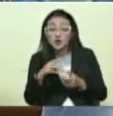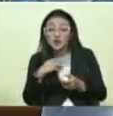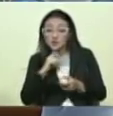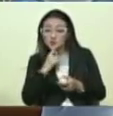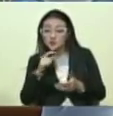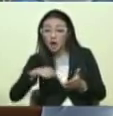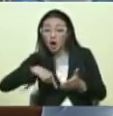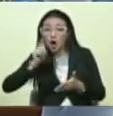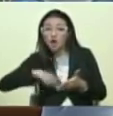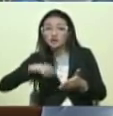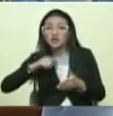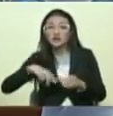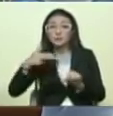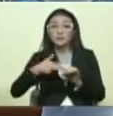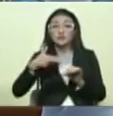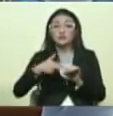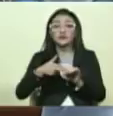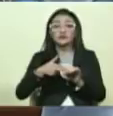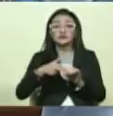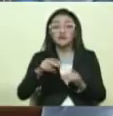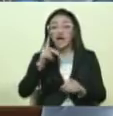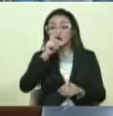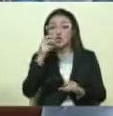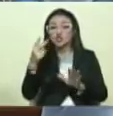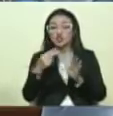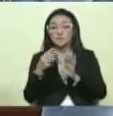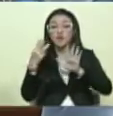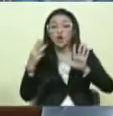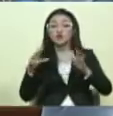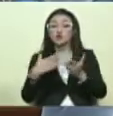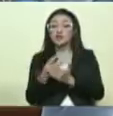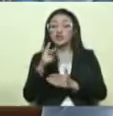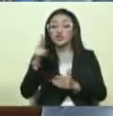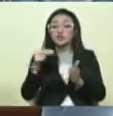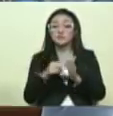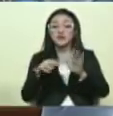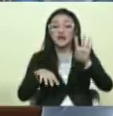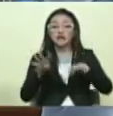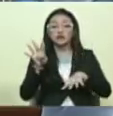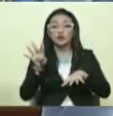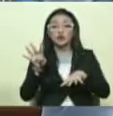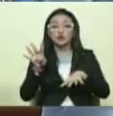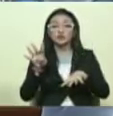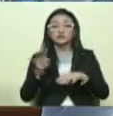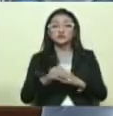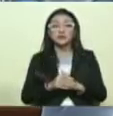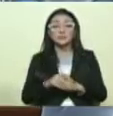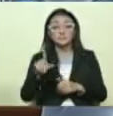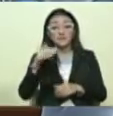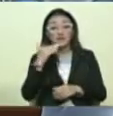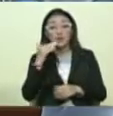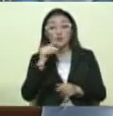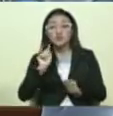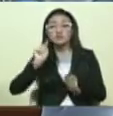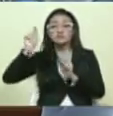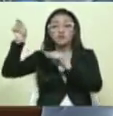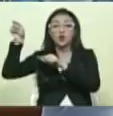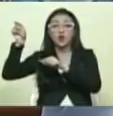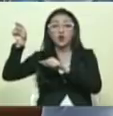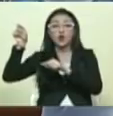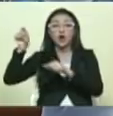año 2008 y 2014. Pero vean ustedes, en Estados Unidos se declaró culpable, pactó con la